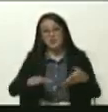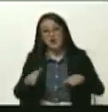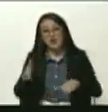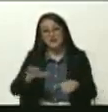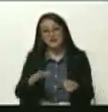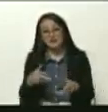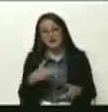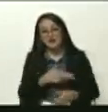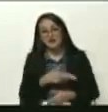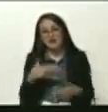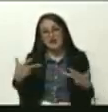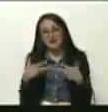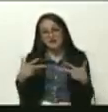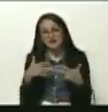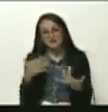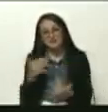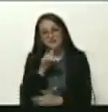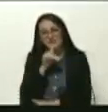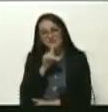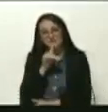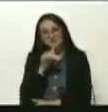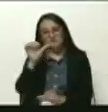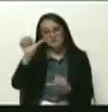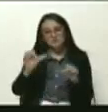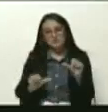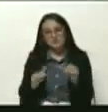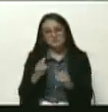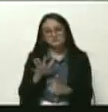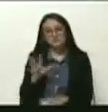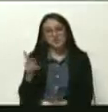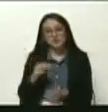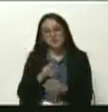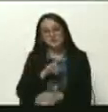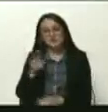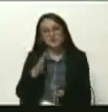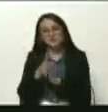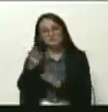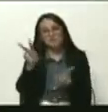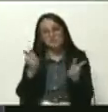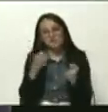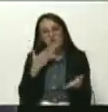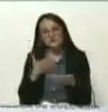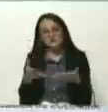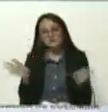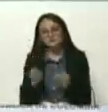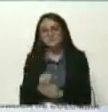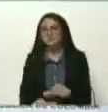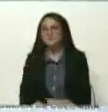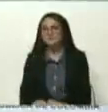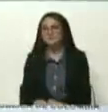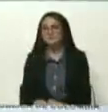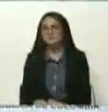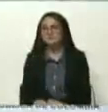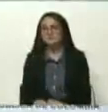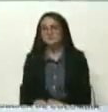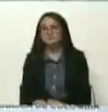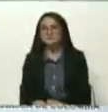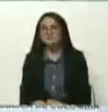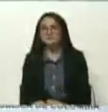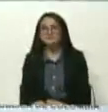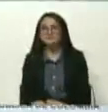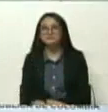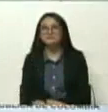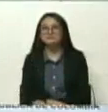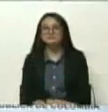de guerrilleros. ¿Qué información puede usted dar condensada a lo largo de 2022 sobre este tema? Muchas gracias. Podemos hablar